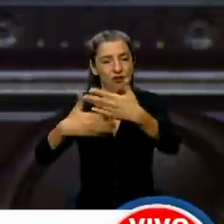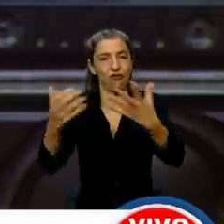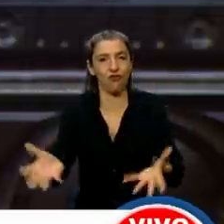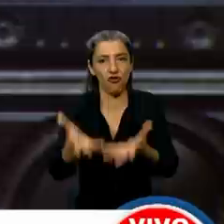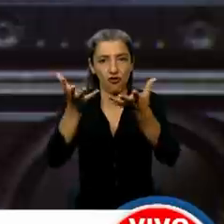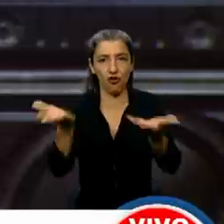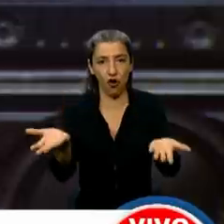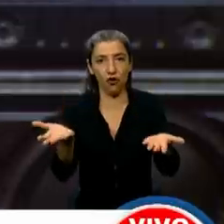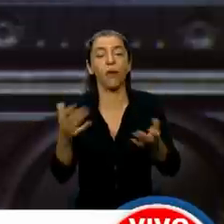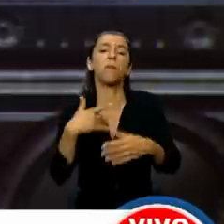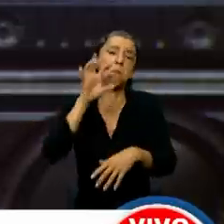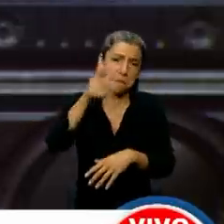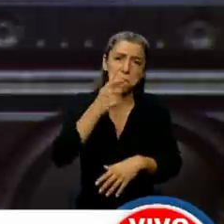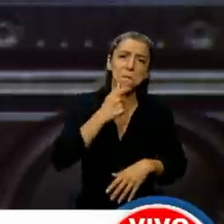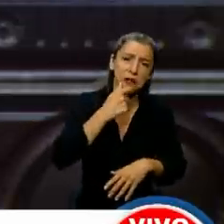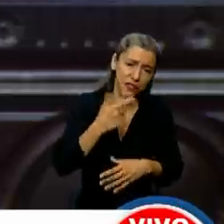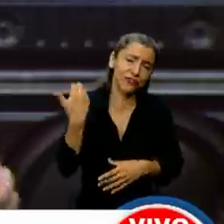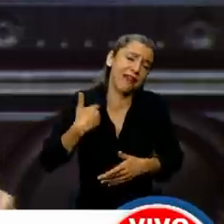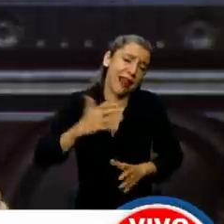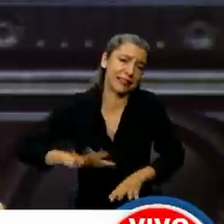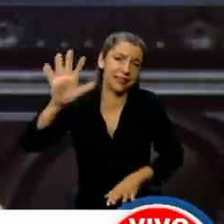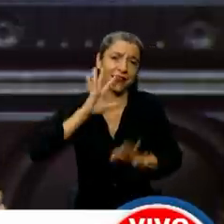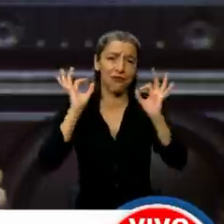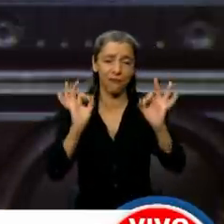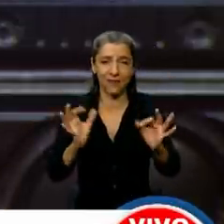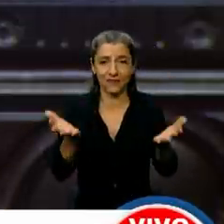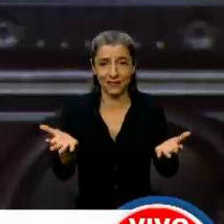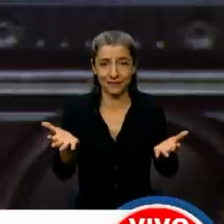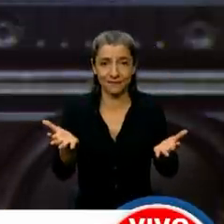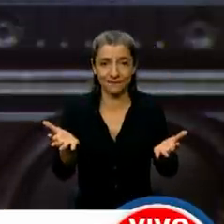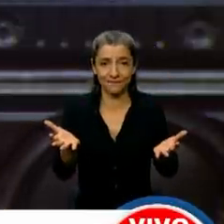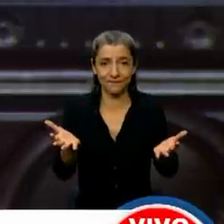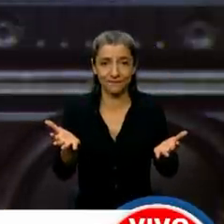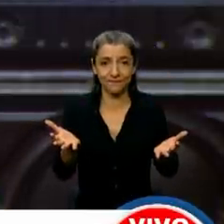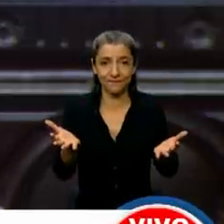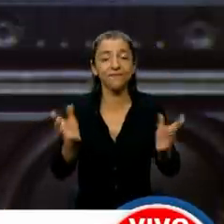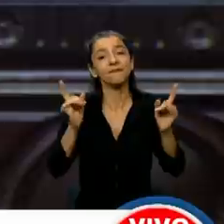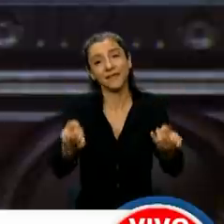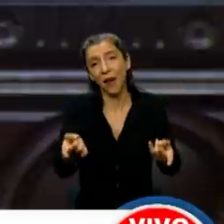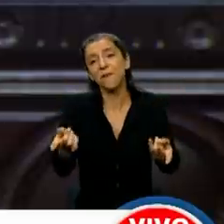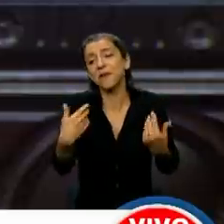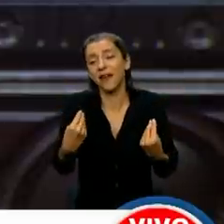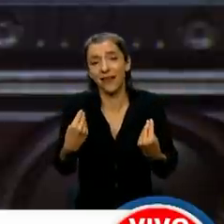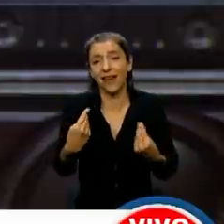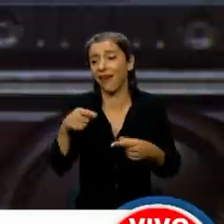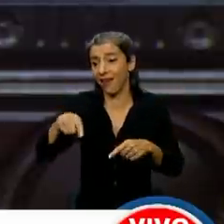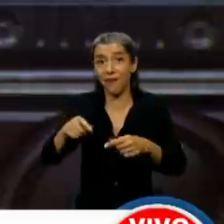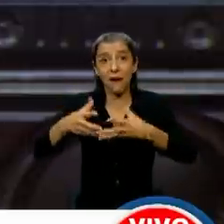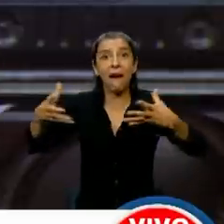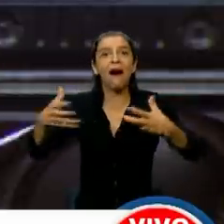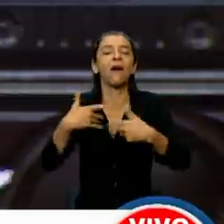los mendocinos de argentinos sino también de generar trabajo genuino